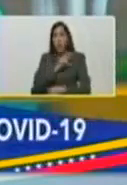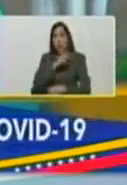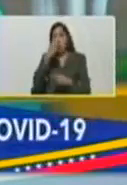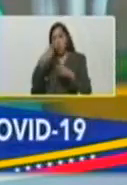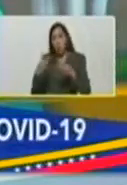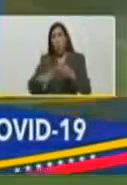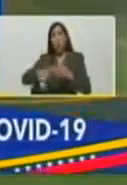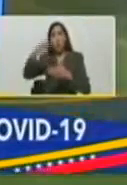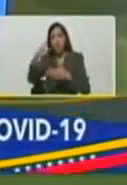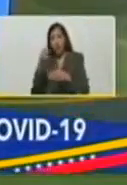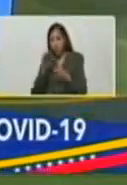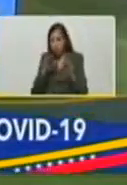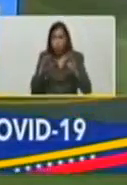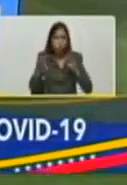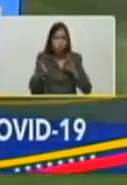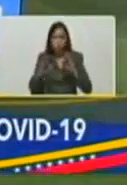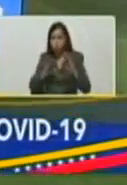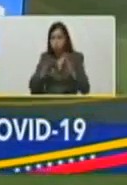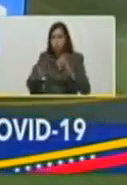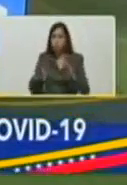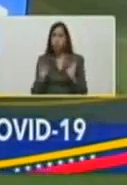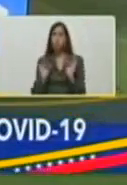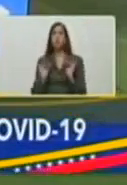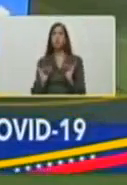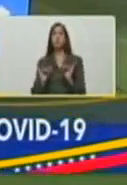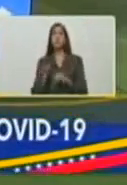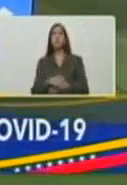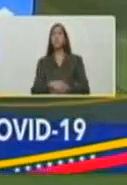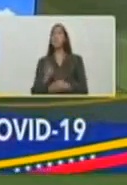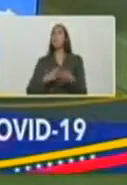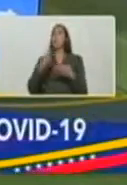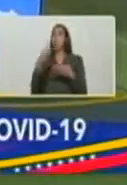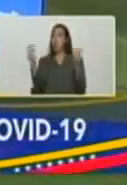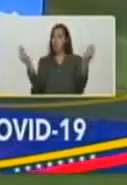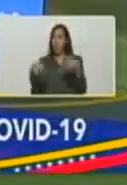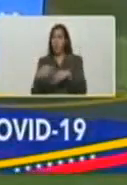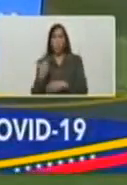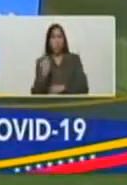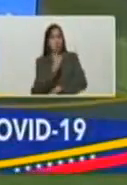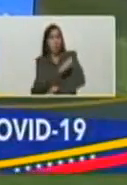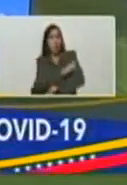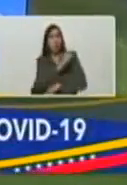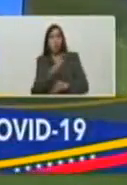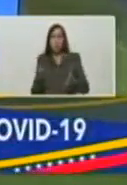bien metódico, valga la redundancia, bien planificado de vacunación,